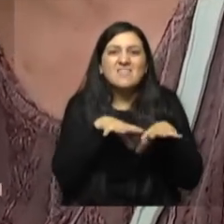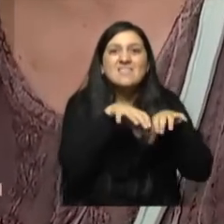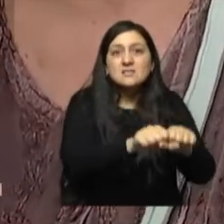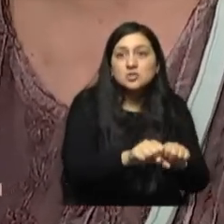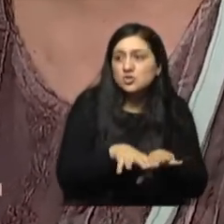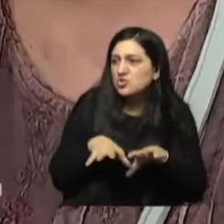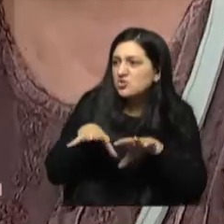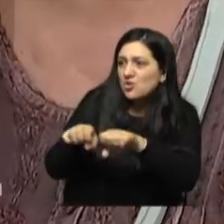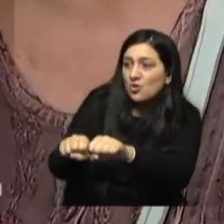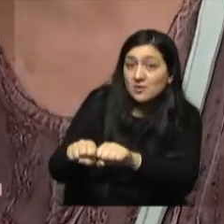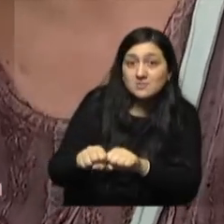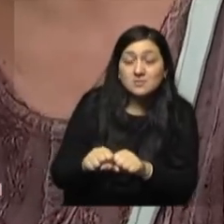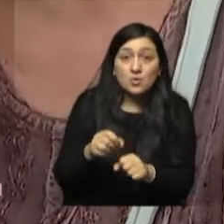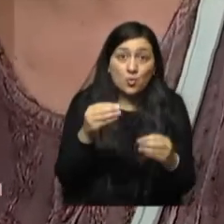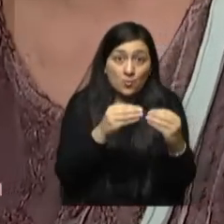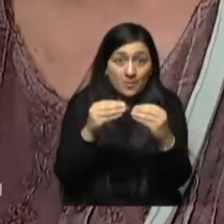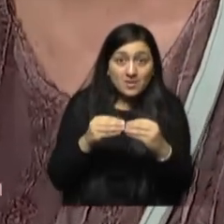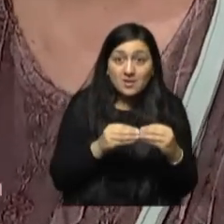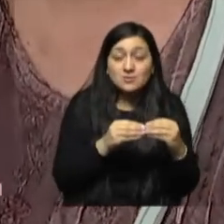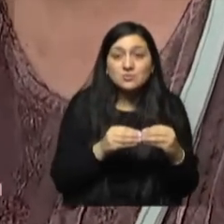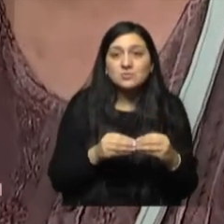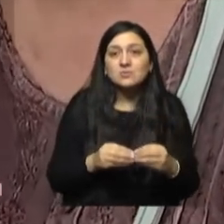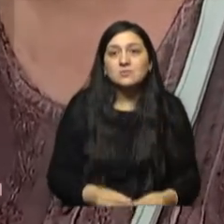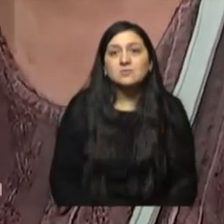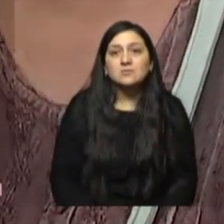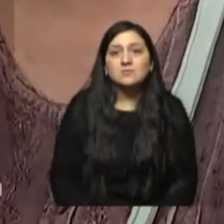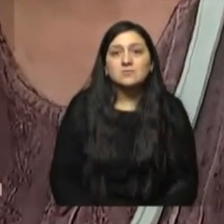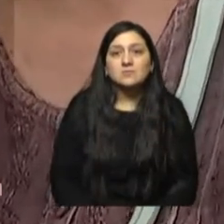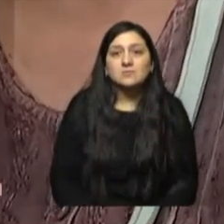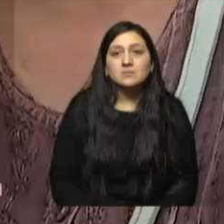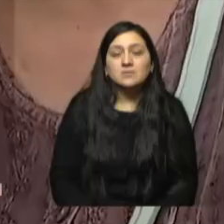detenciones de los compañeros y compañeras,